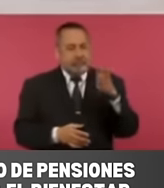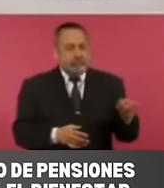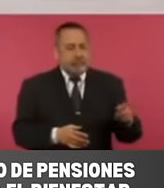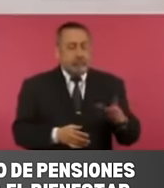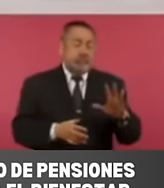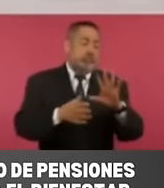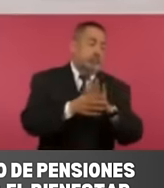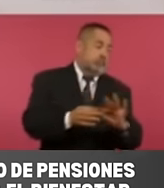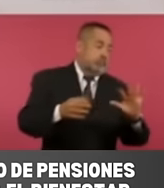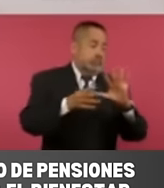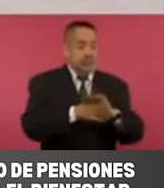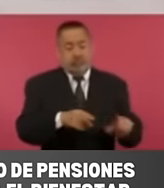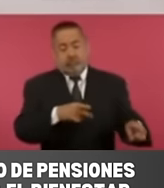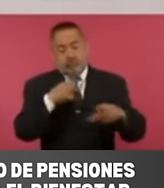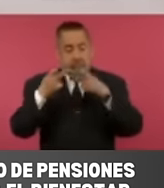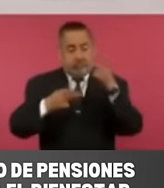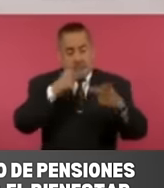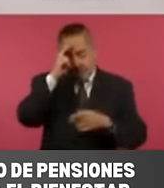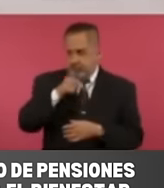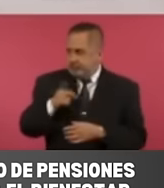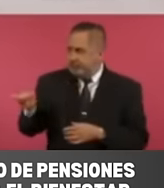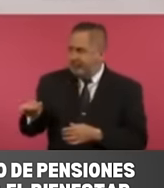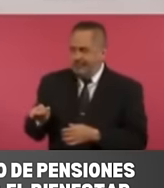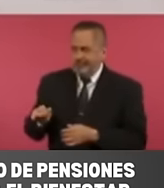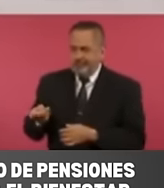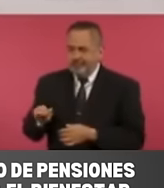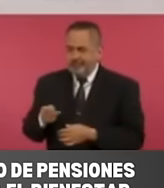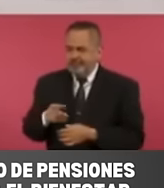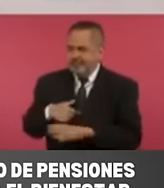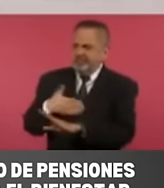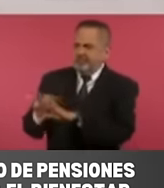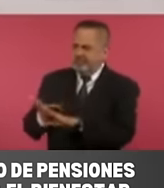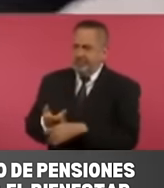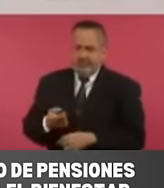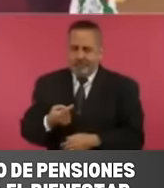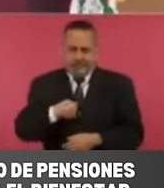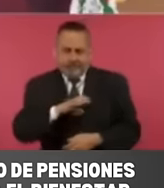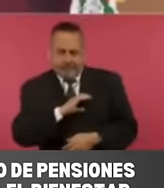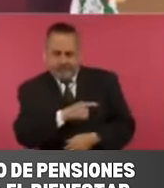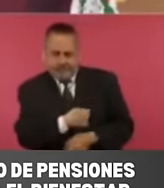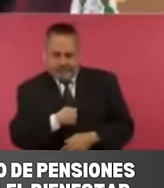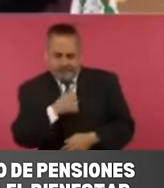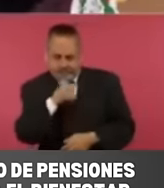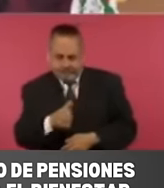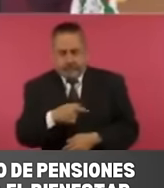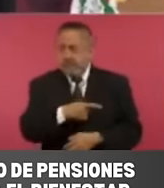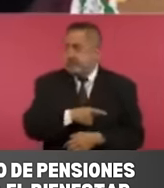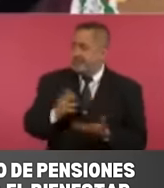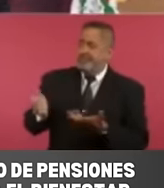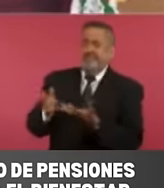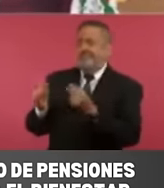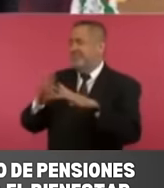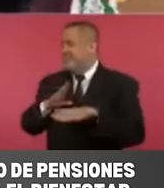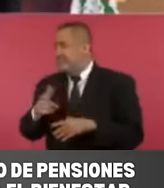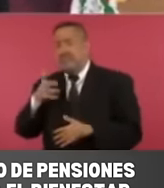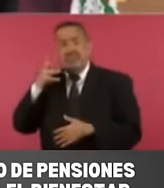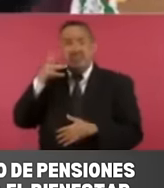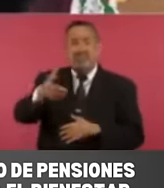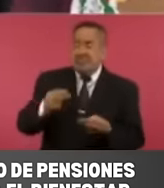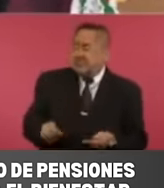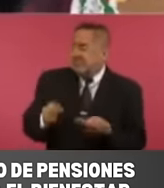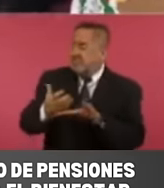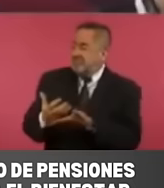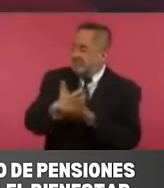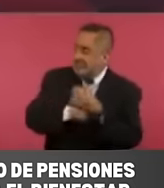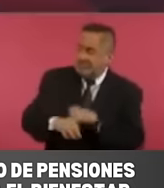dicen los expertos y los que no nos quieren, ¿cuándo va a haber utilidades en Mexicana? ¿Cuándo va a haber